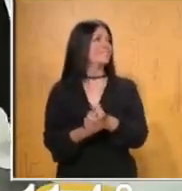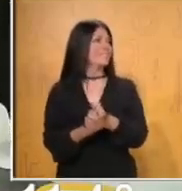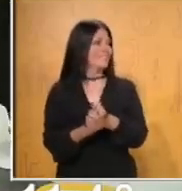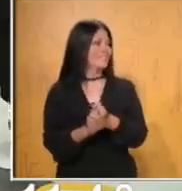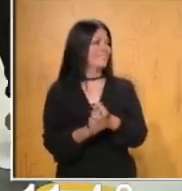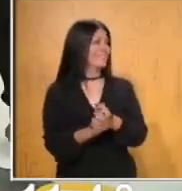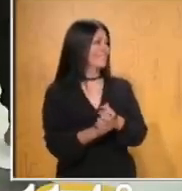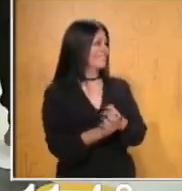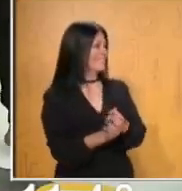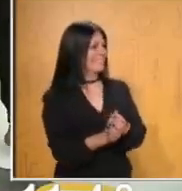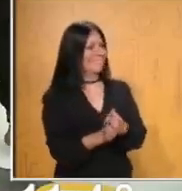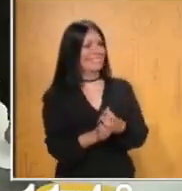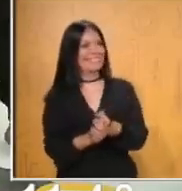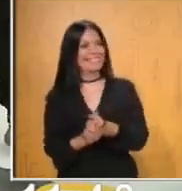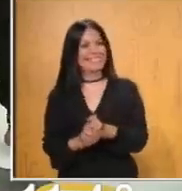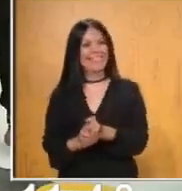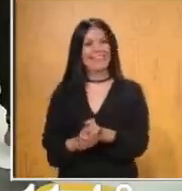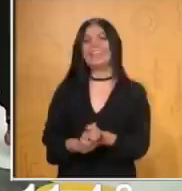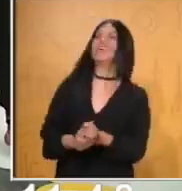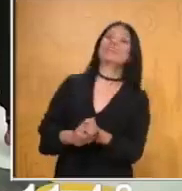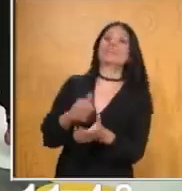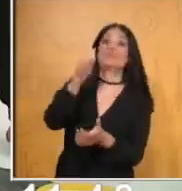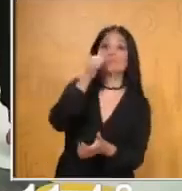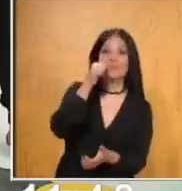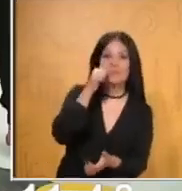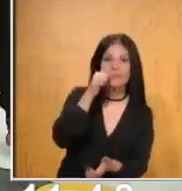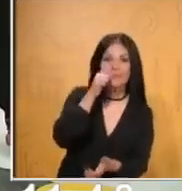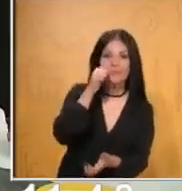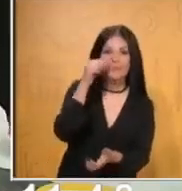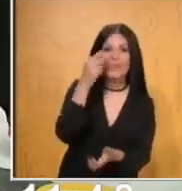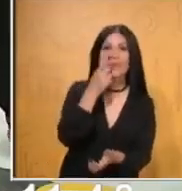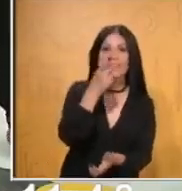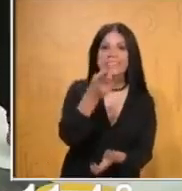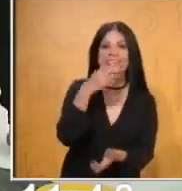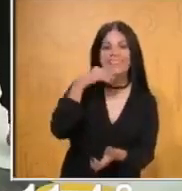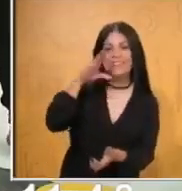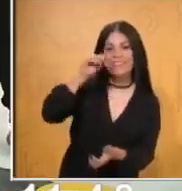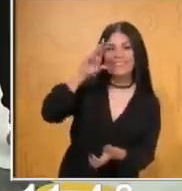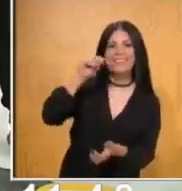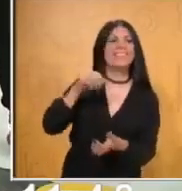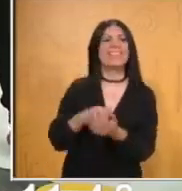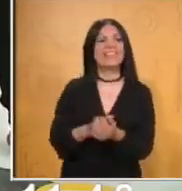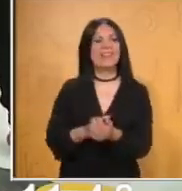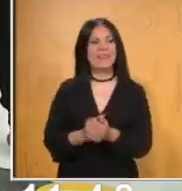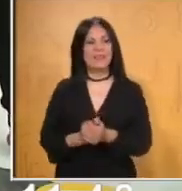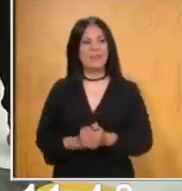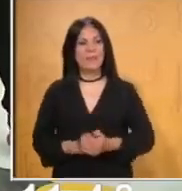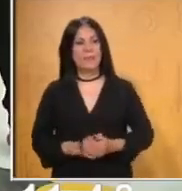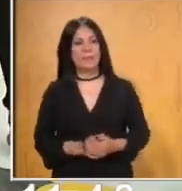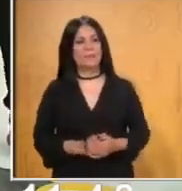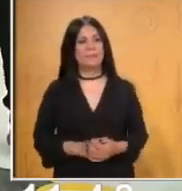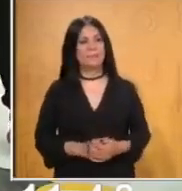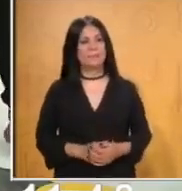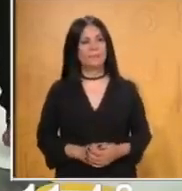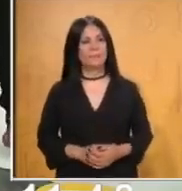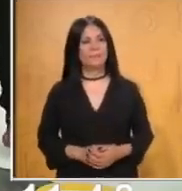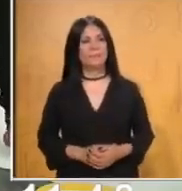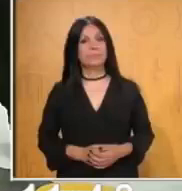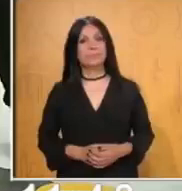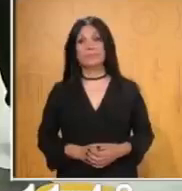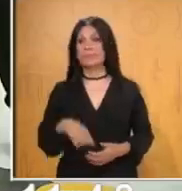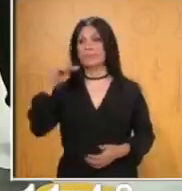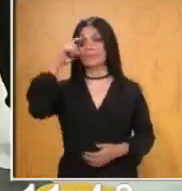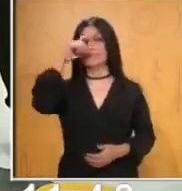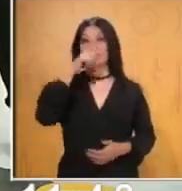que hablarlo, venga, hay que decirlo. En casita también hay que ponerle un poquito de actitud, así es que lo vamos a repetir para que se nos quede, porque vamos a ir a un nivel 2.